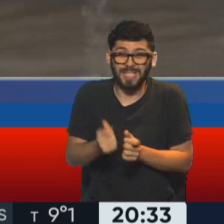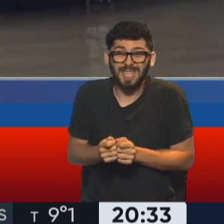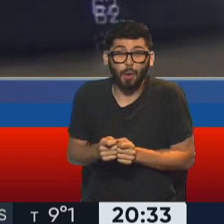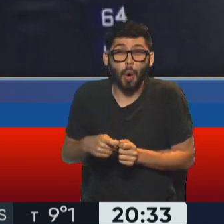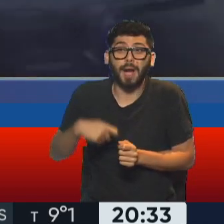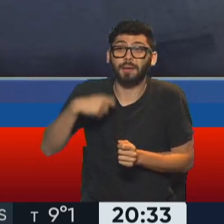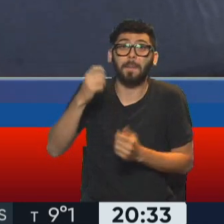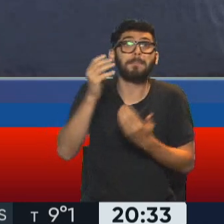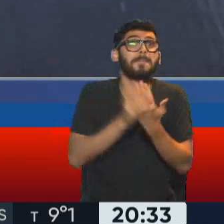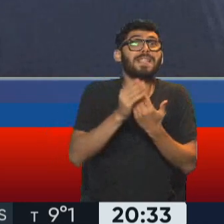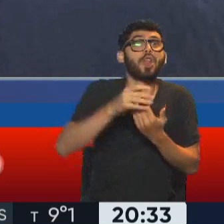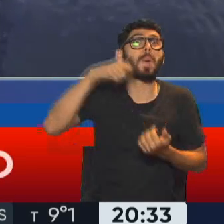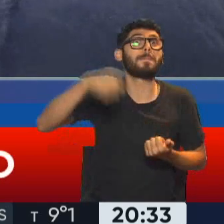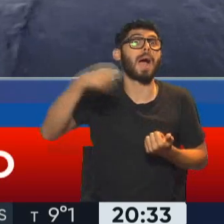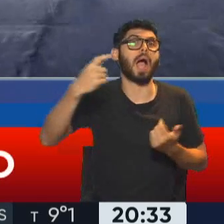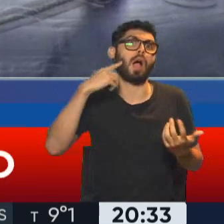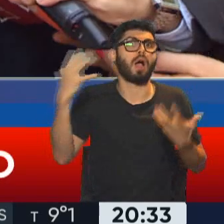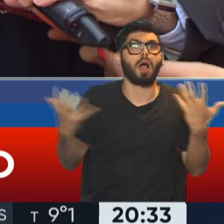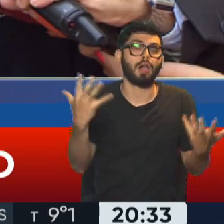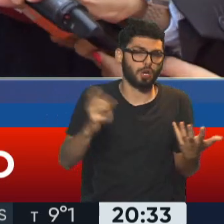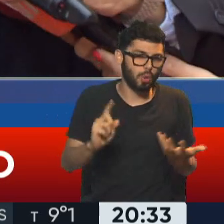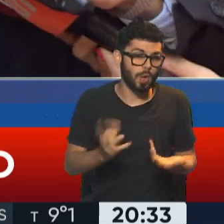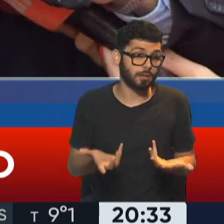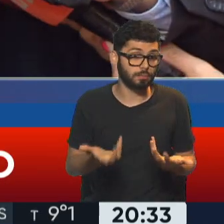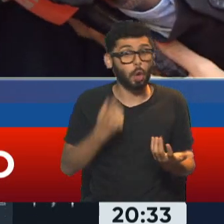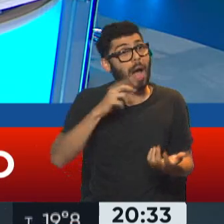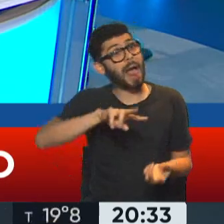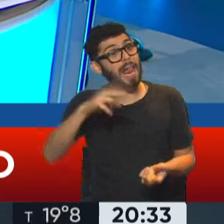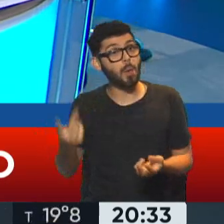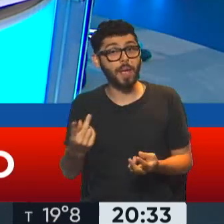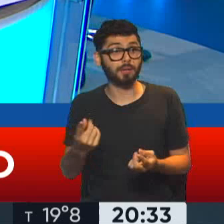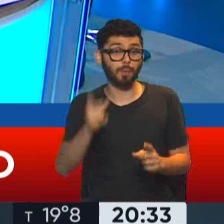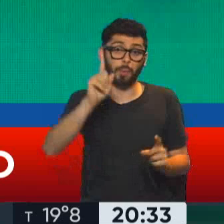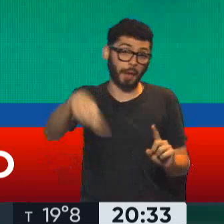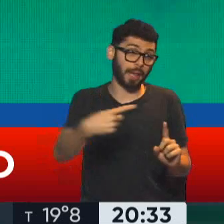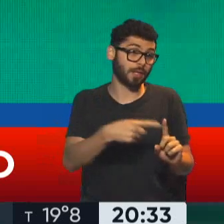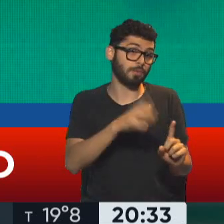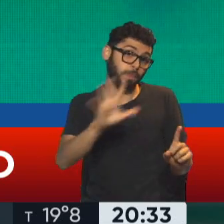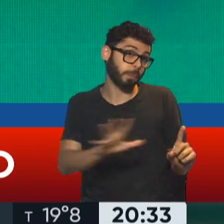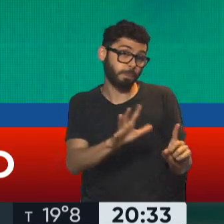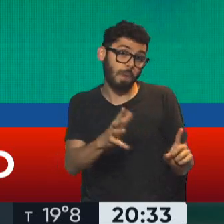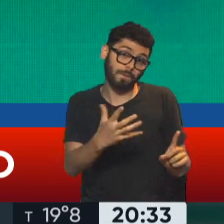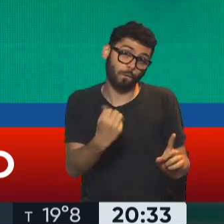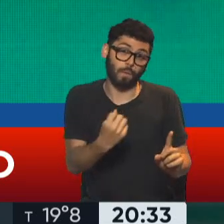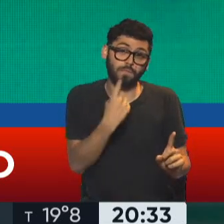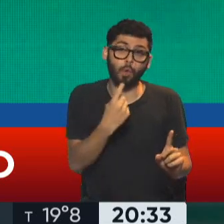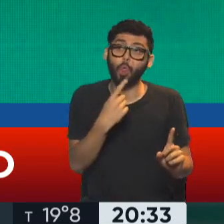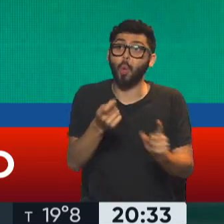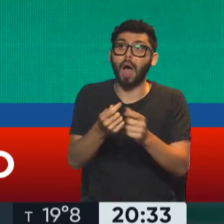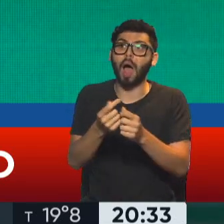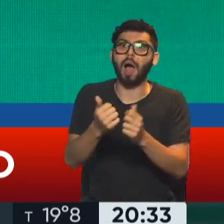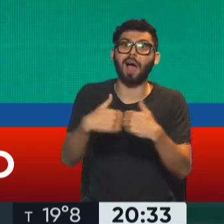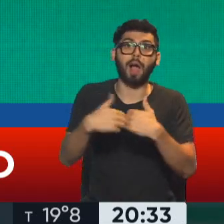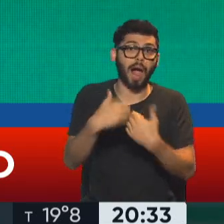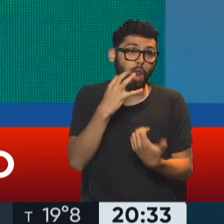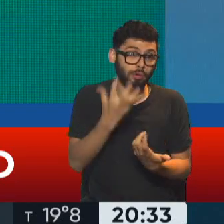un ministerio un gasto que lo desequilibre. No, al contrario, genera mucha suspicacia porque uno puede pensar que querían esconder algún material, ¿no? Si